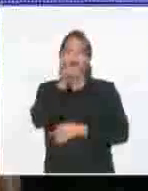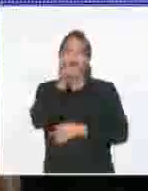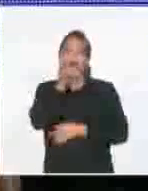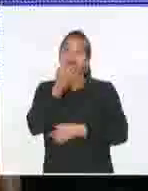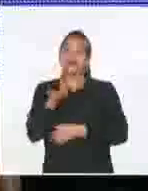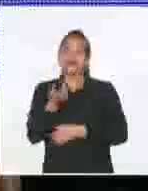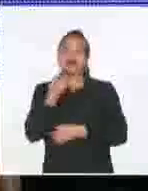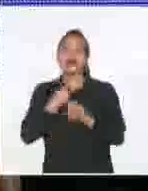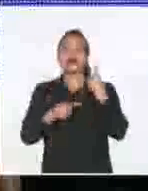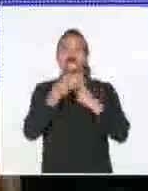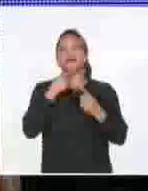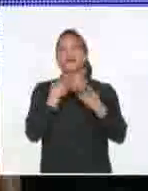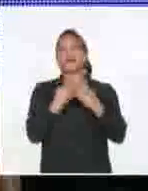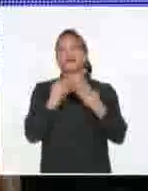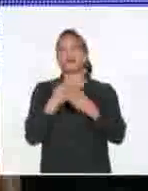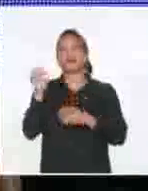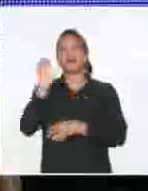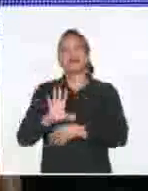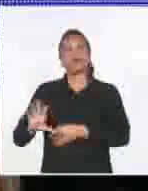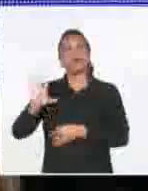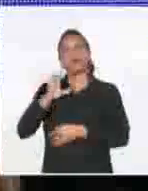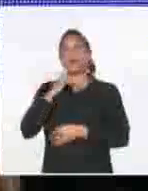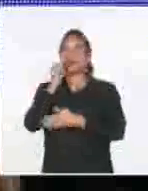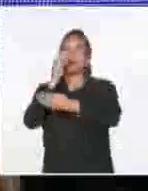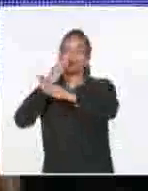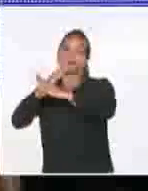compañías europeas suministrarlos,